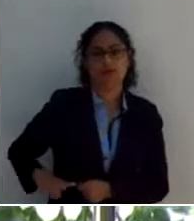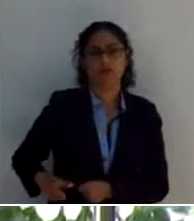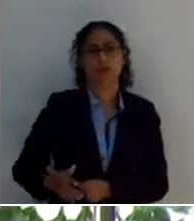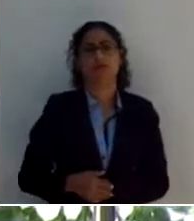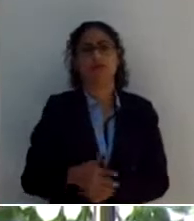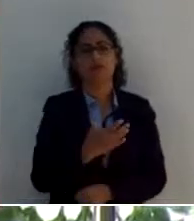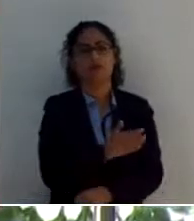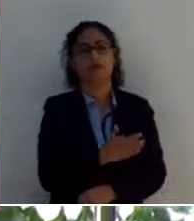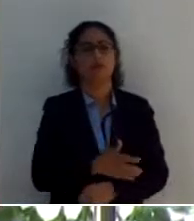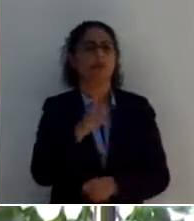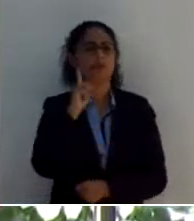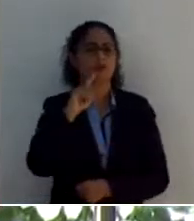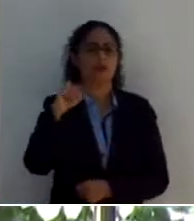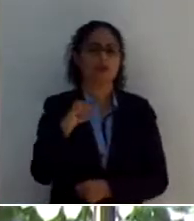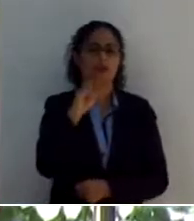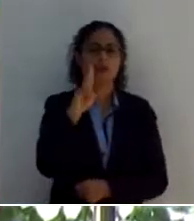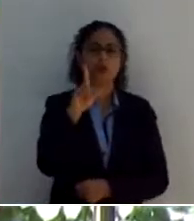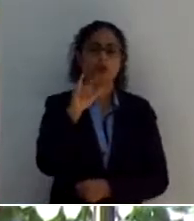la compañera Julieta